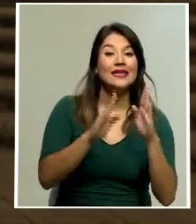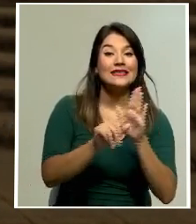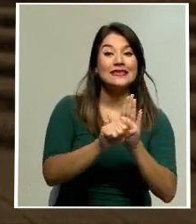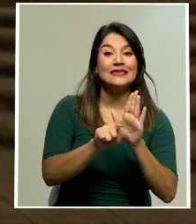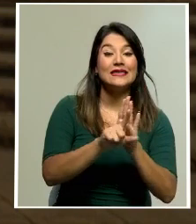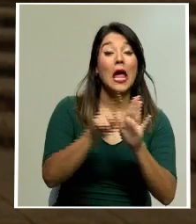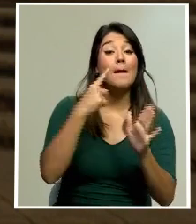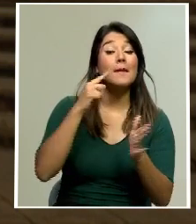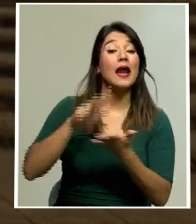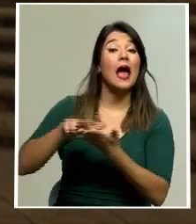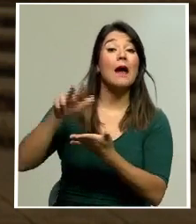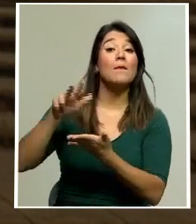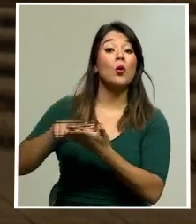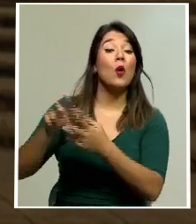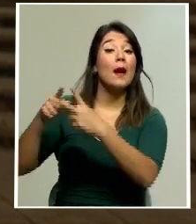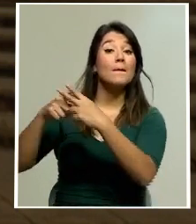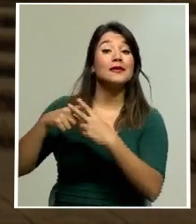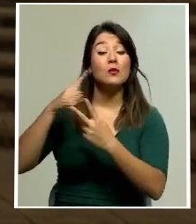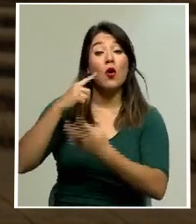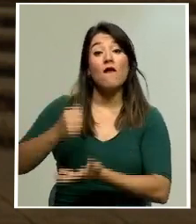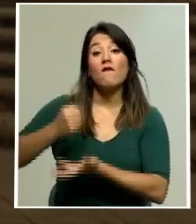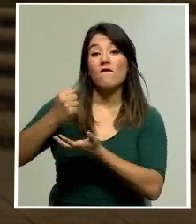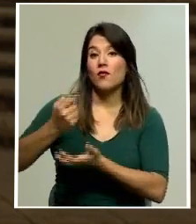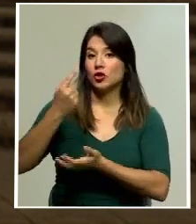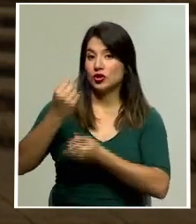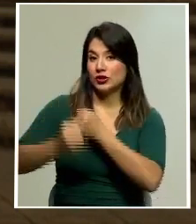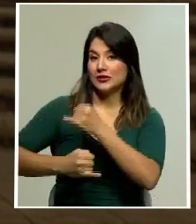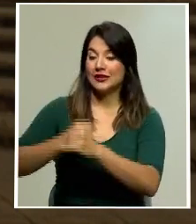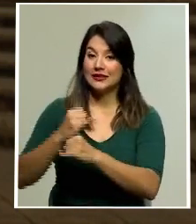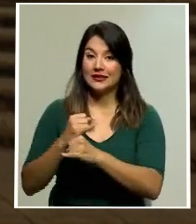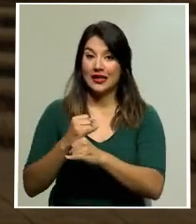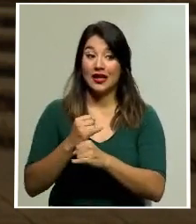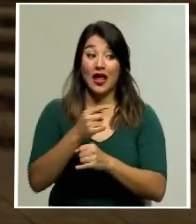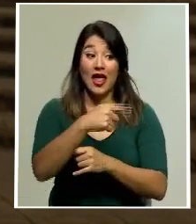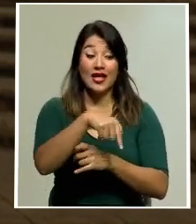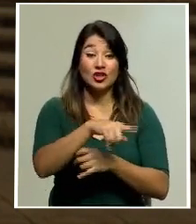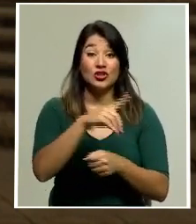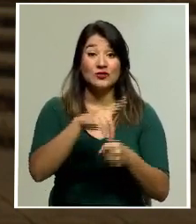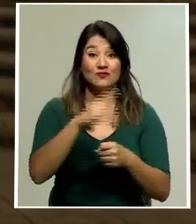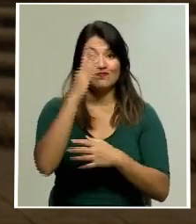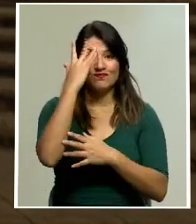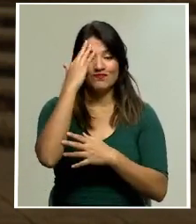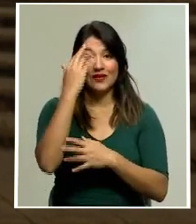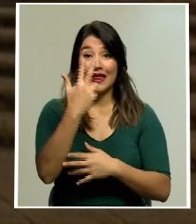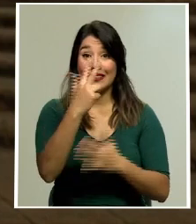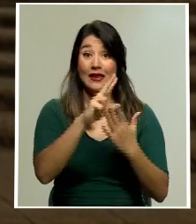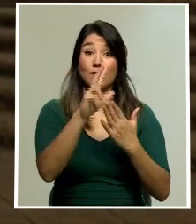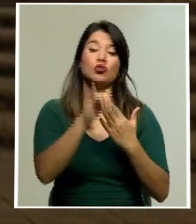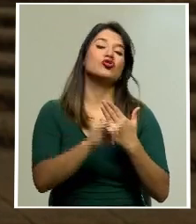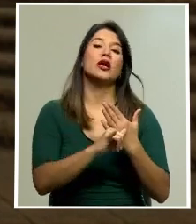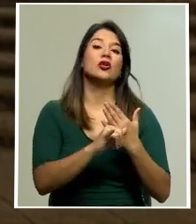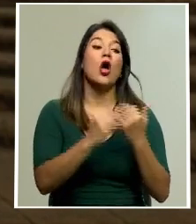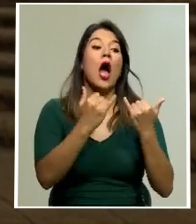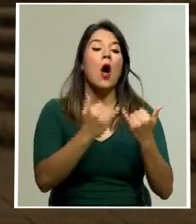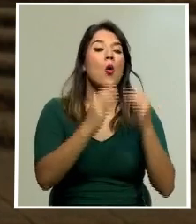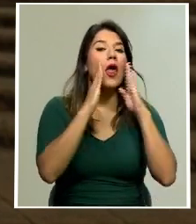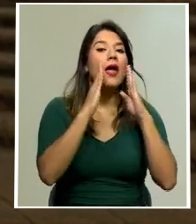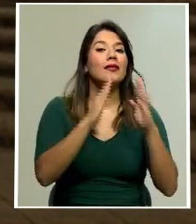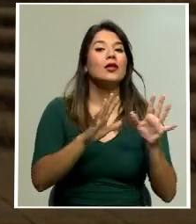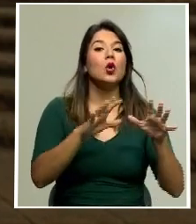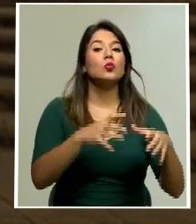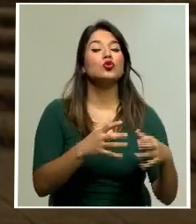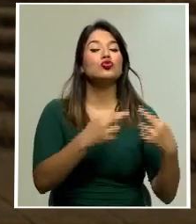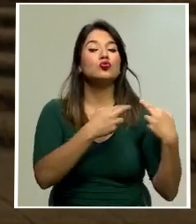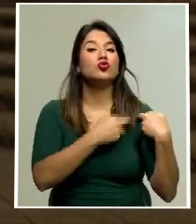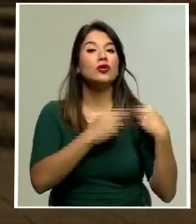sigue preocupando a los legisladores y bueno, tres de estos proyectos se encuentran en la Comisión de Jurídicos. Hablamos con la